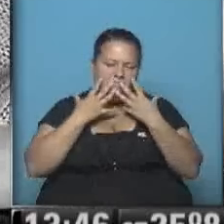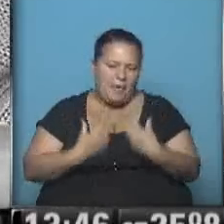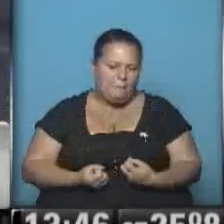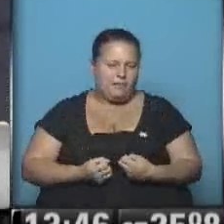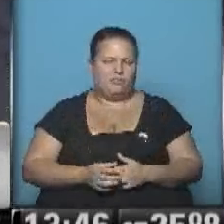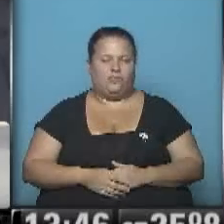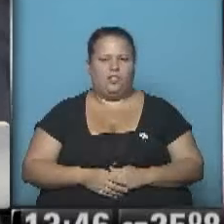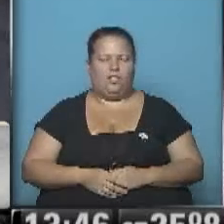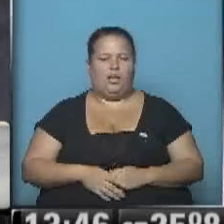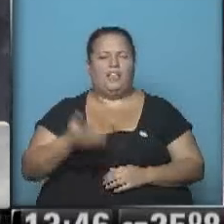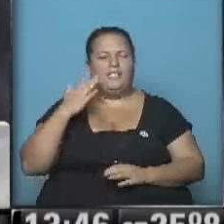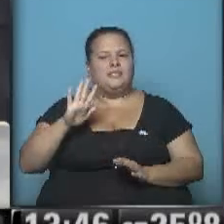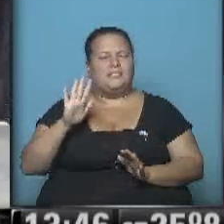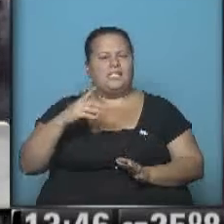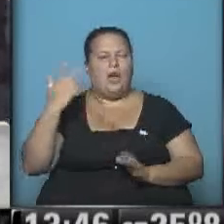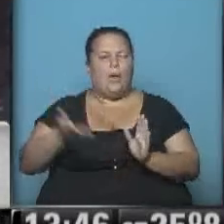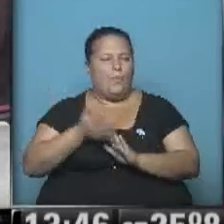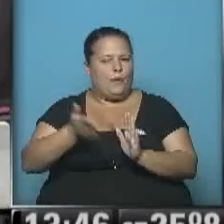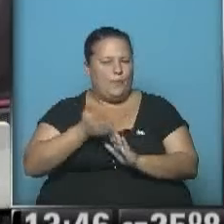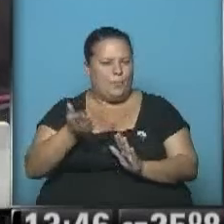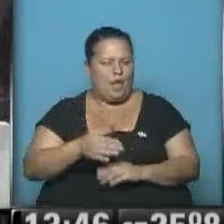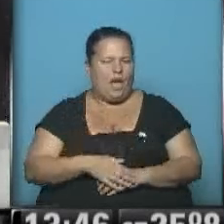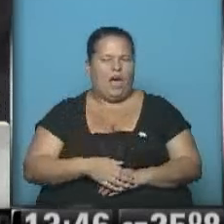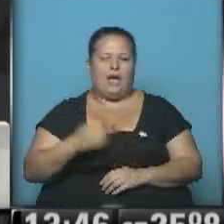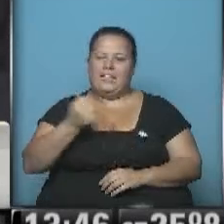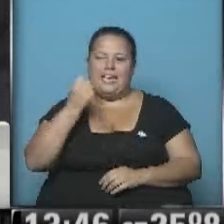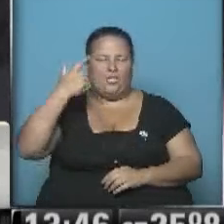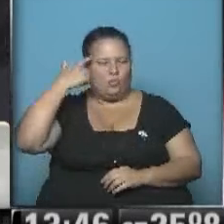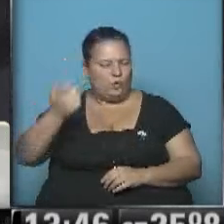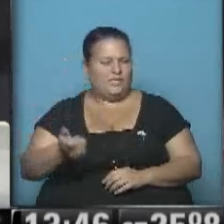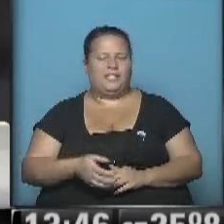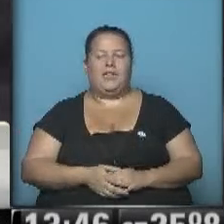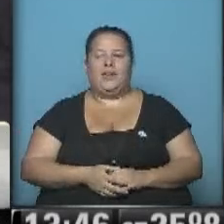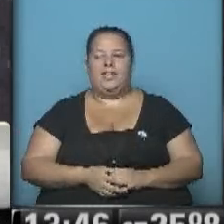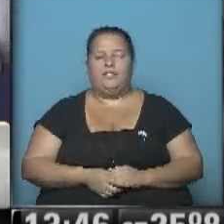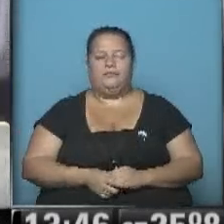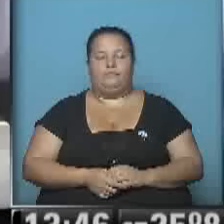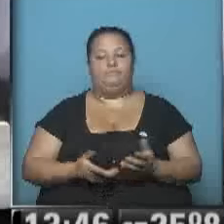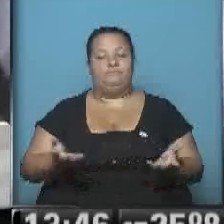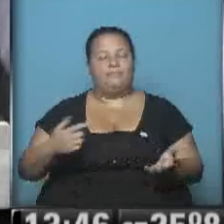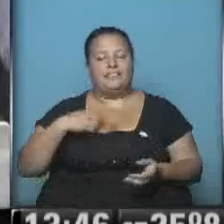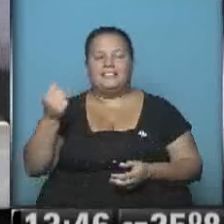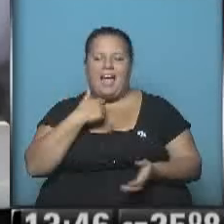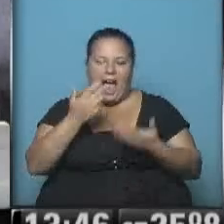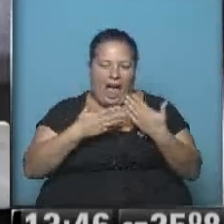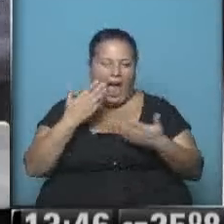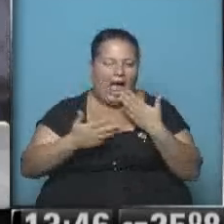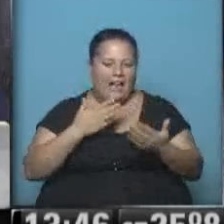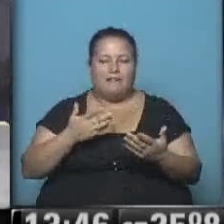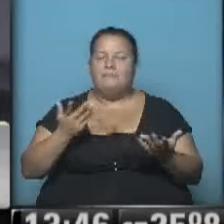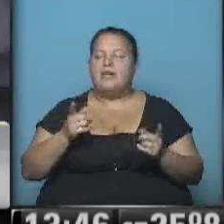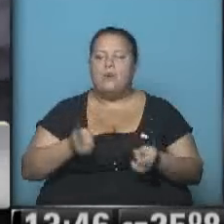depresivo, estuvo varios intentos de querer matarse. Y trato de hablarle lo más que puedo,